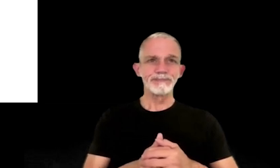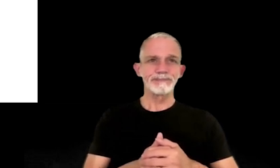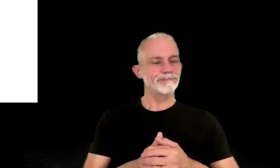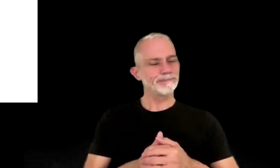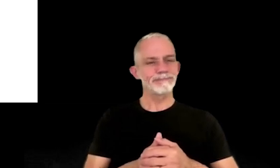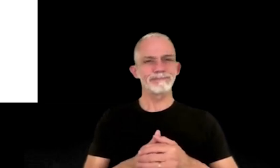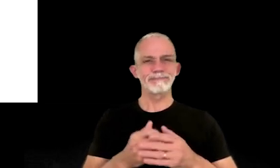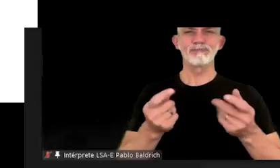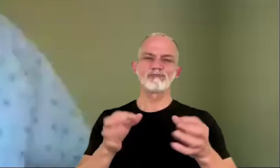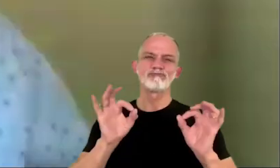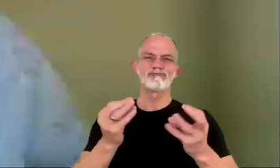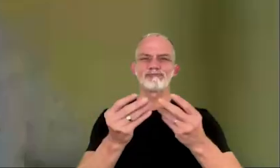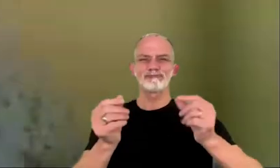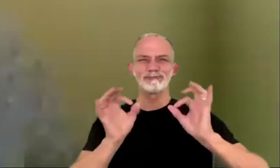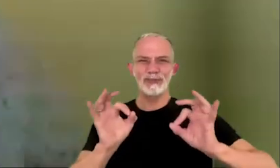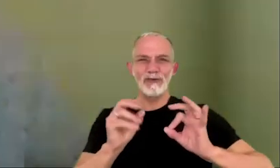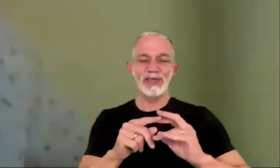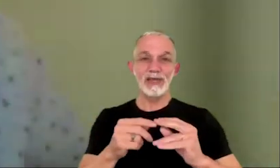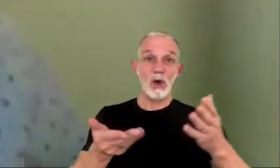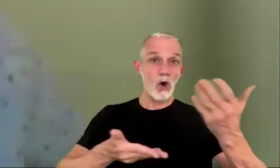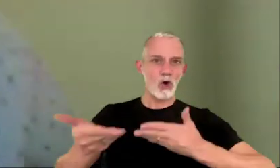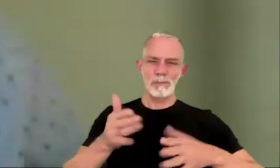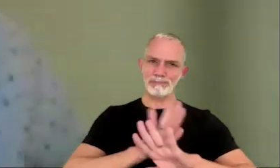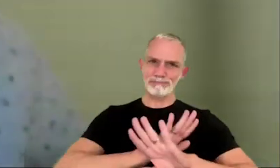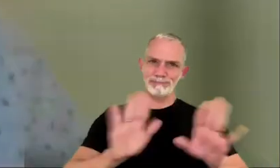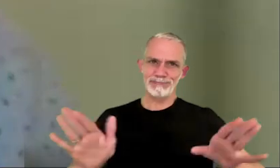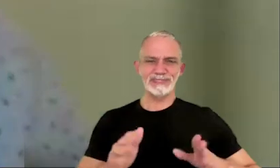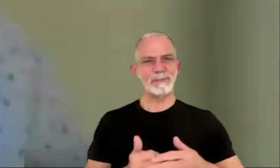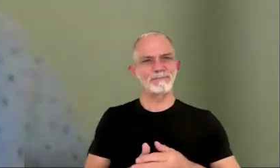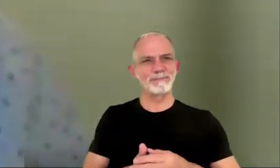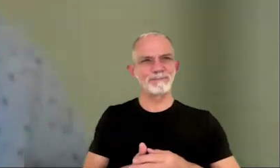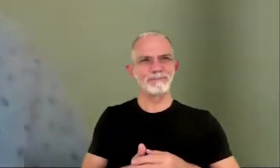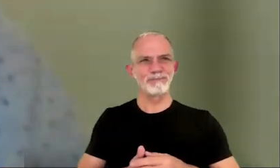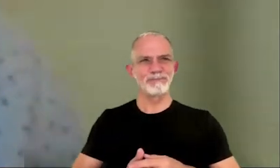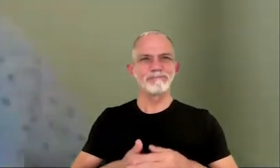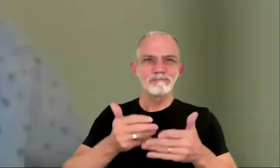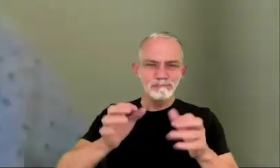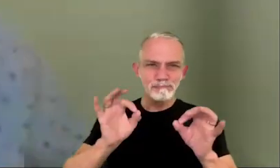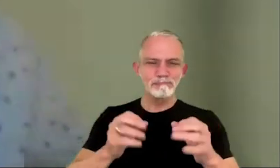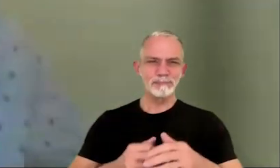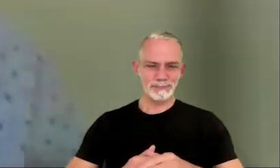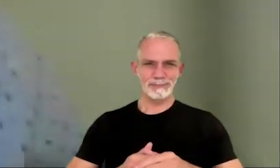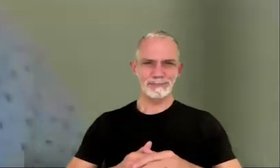Bueno, acá cerramos, dejamos de compartir. Ahí está.